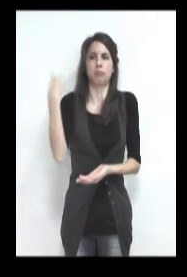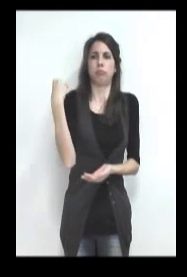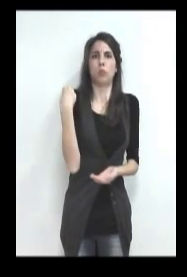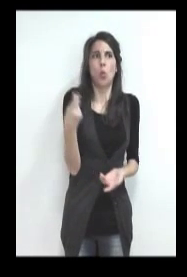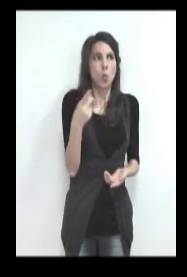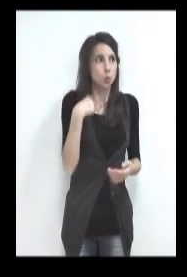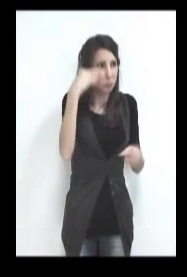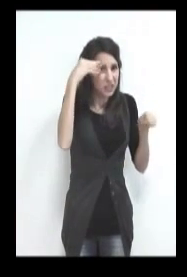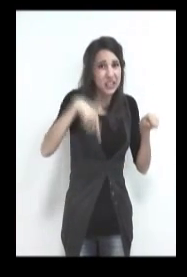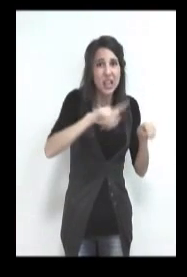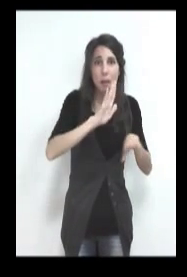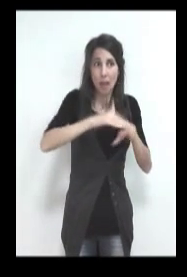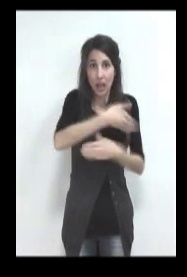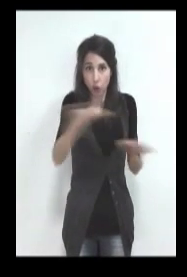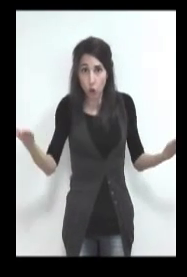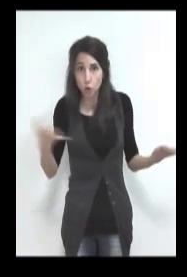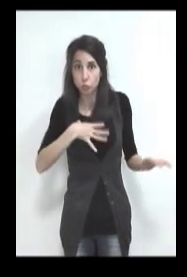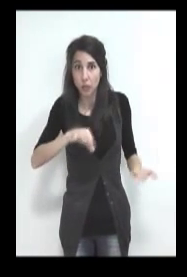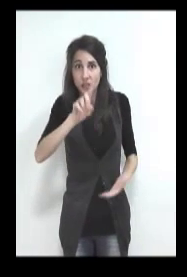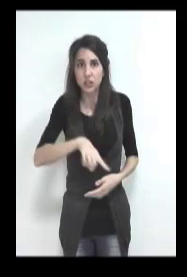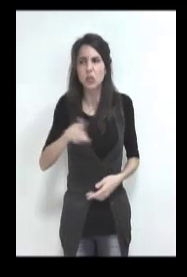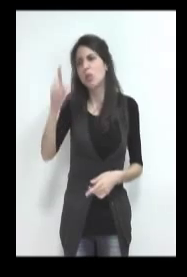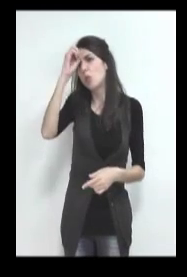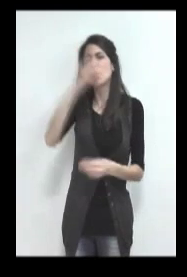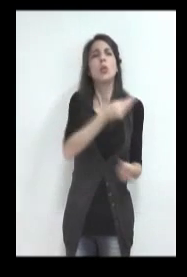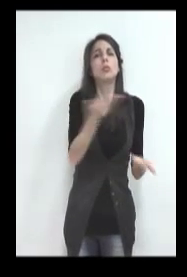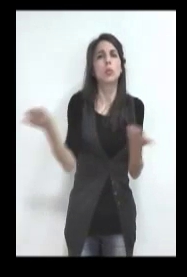todos. ¿Cómo juega ese equilibrio, no? ¿Cómo lo veis?